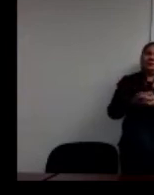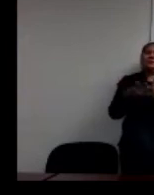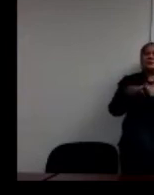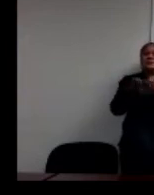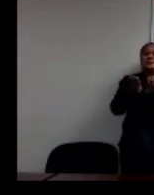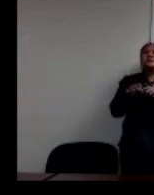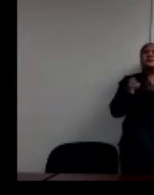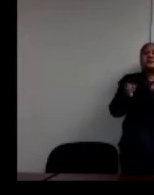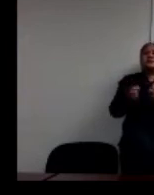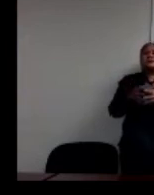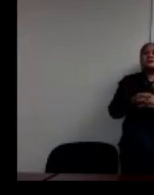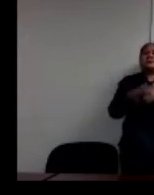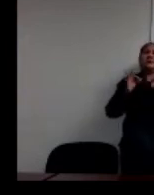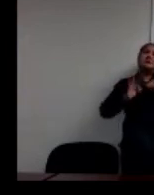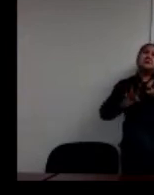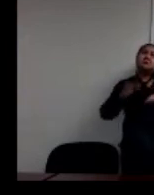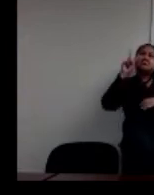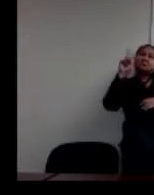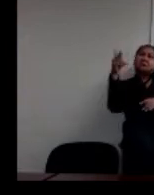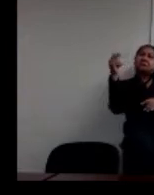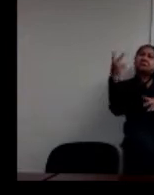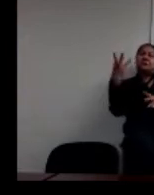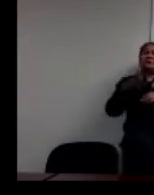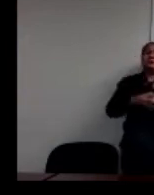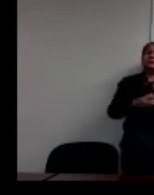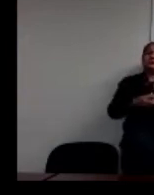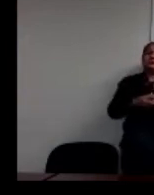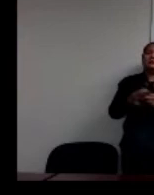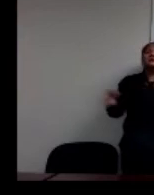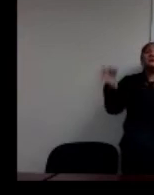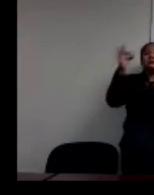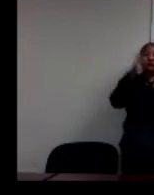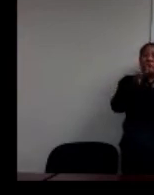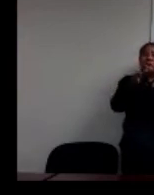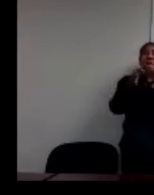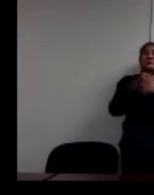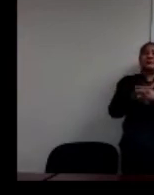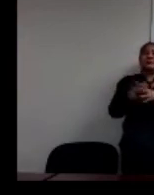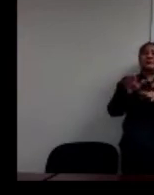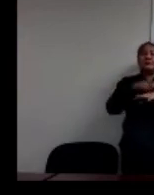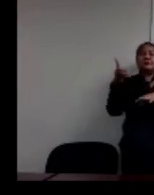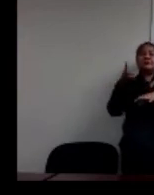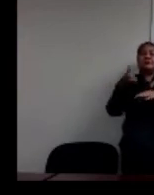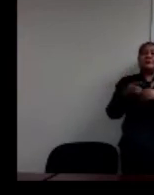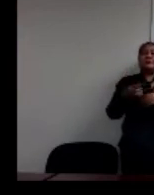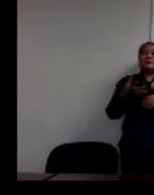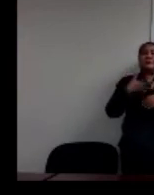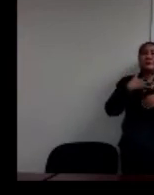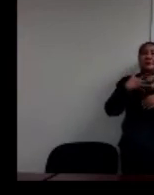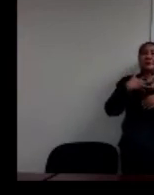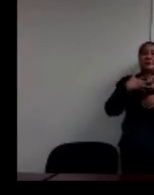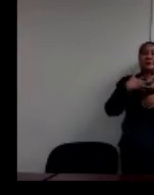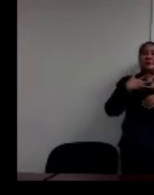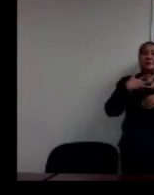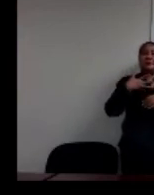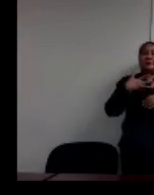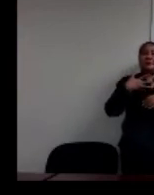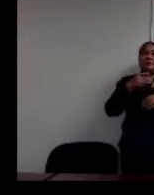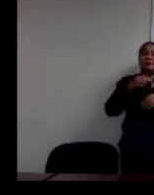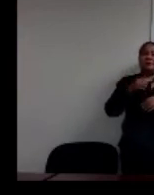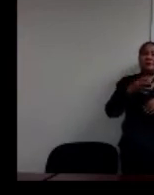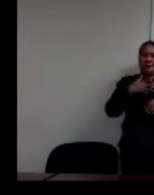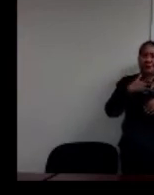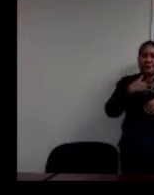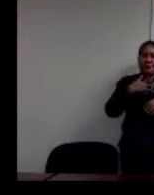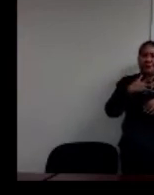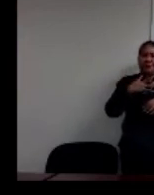estaba? No, pues tranquilo, viendo televisión. Bueno, ahí es muy importante. ¿Por qué? Porque un niño que tiene los síntomas del TDA,